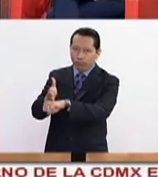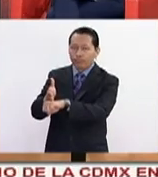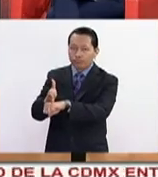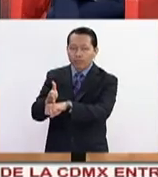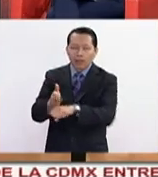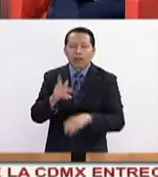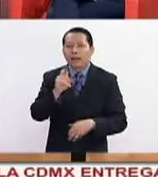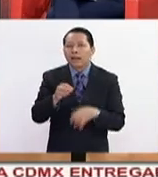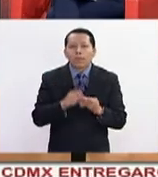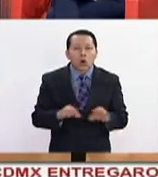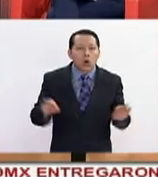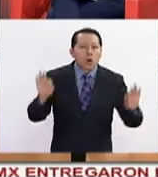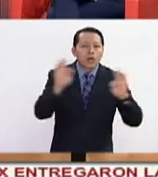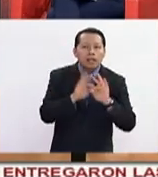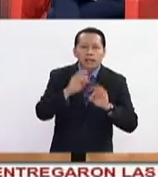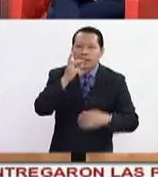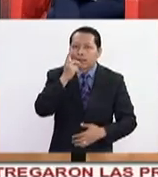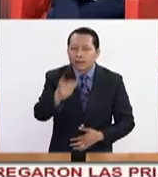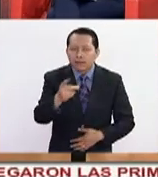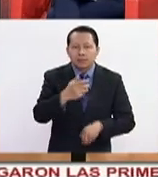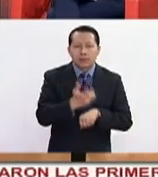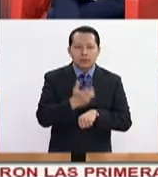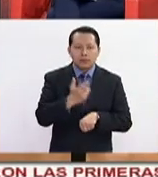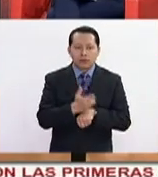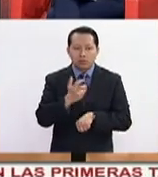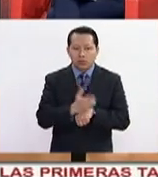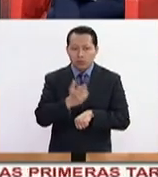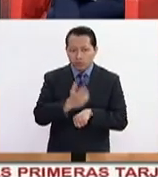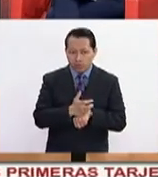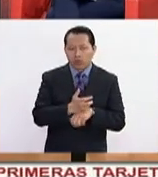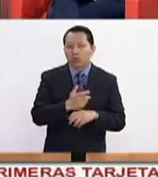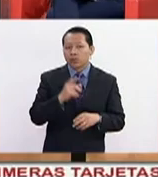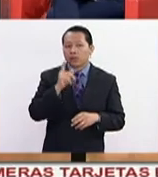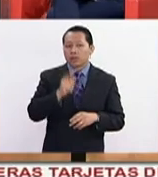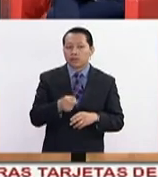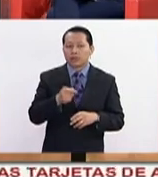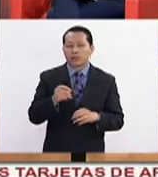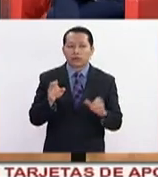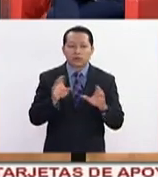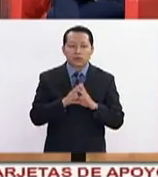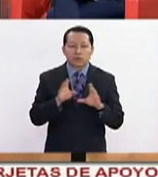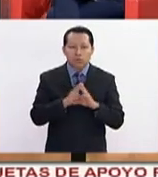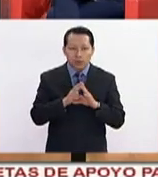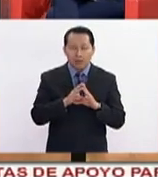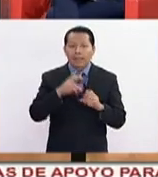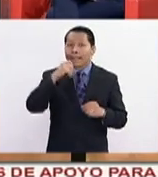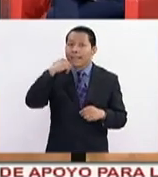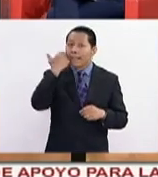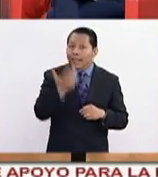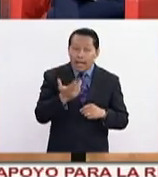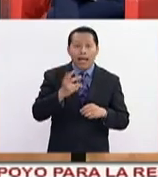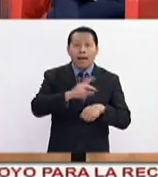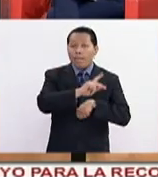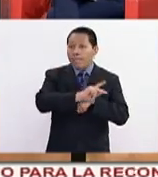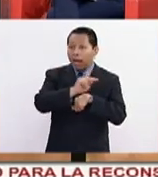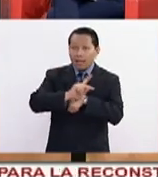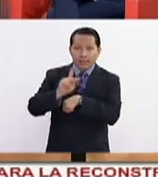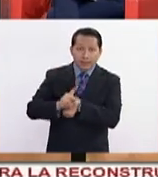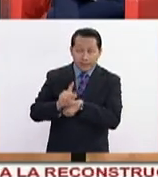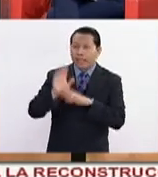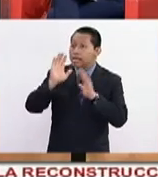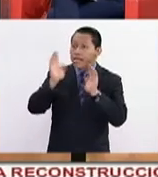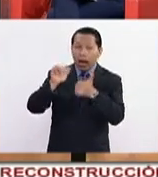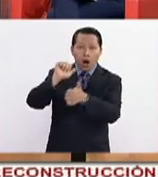mencionar que Estados Unidos llamó prácticamente a un aislacionismo internacional en contra de Corea del